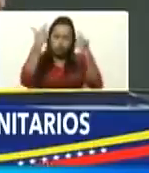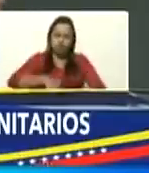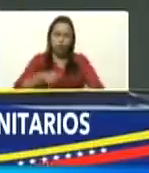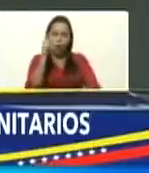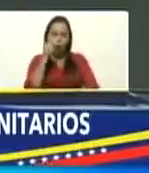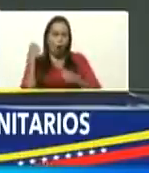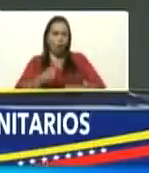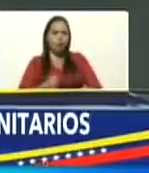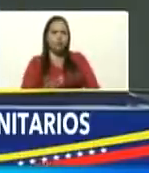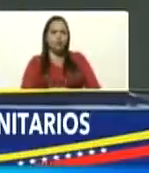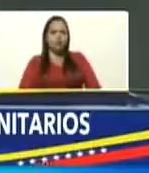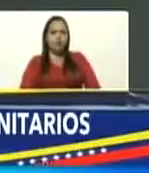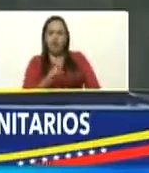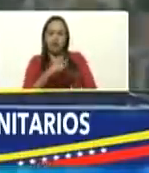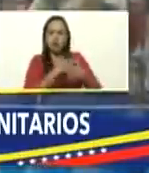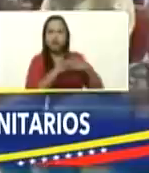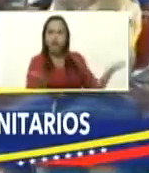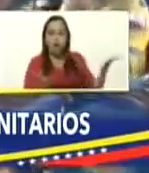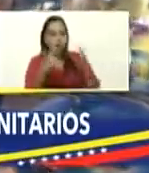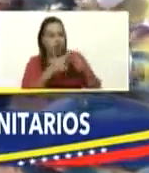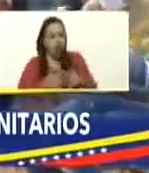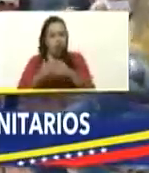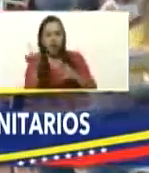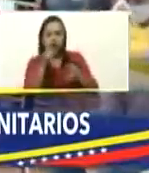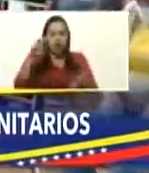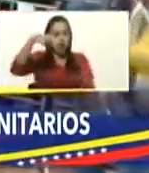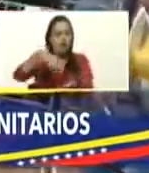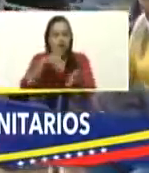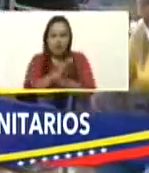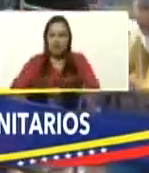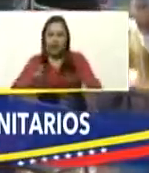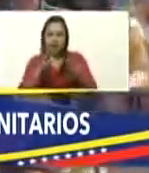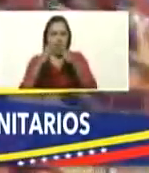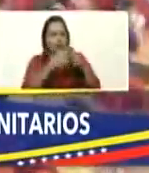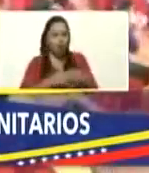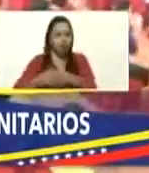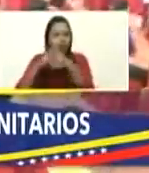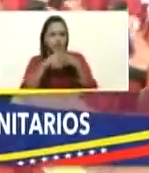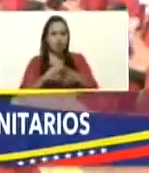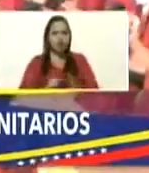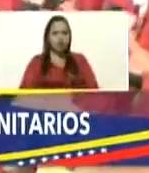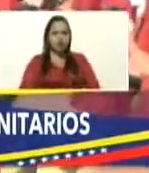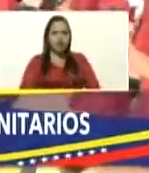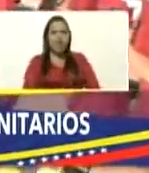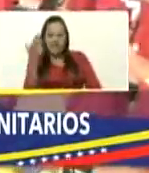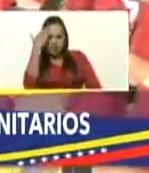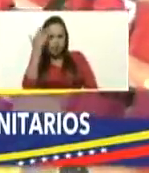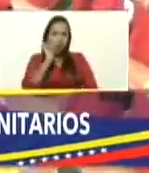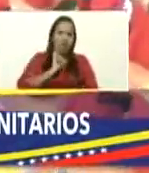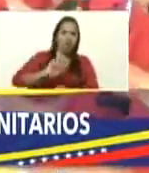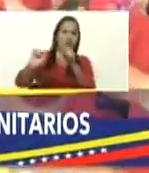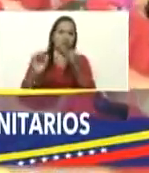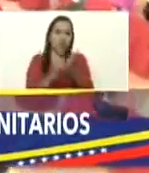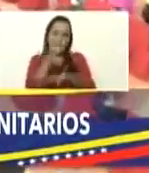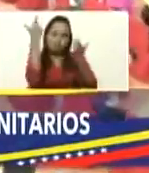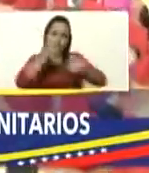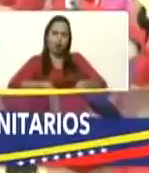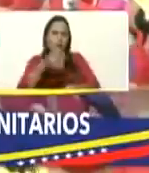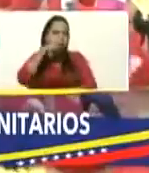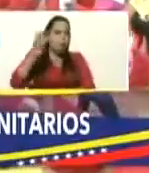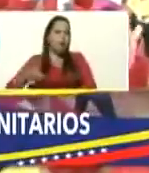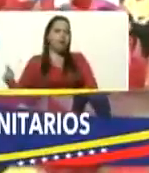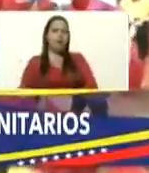este hombre, que no se entregó al imperio, que no se arrodilló ante el imperialismo yanqui y que supo defender la dignidad de un